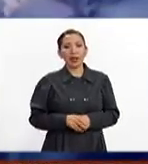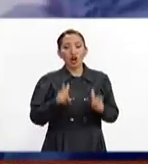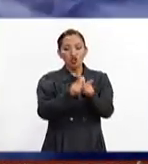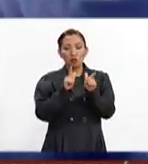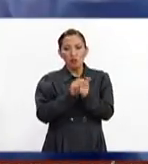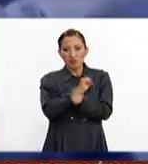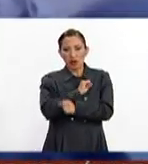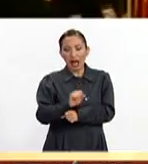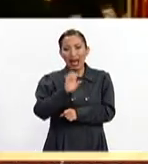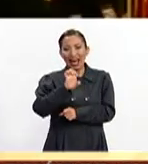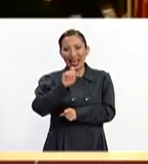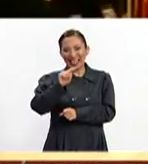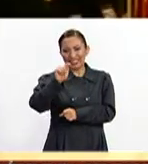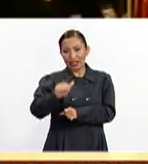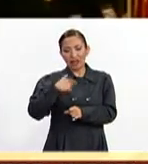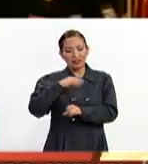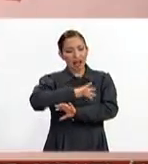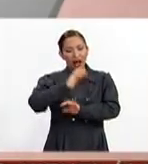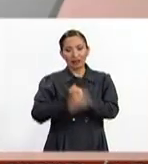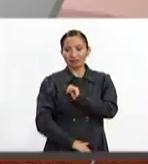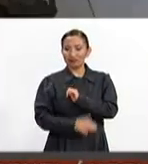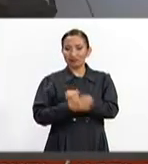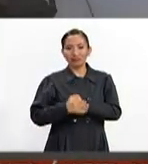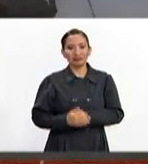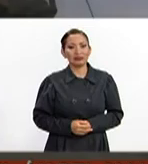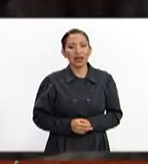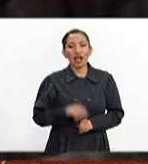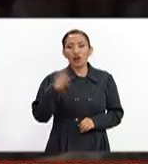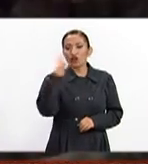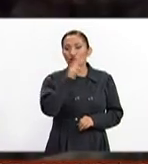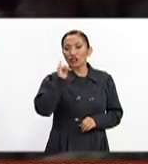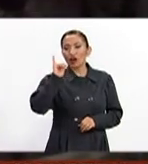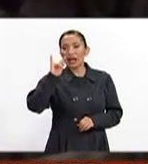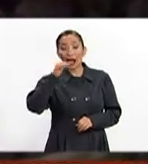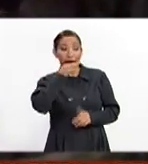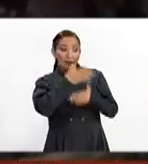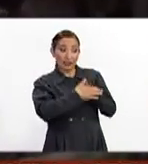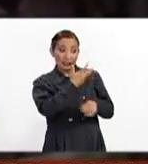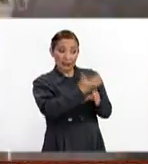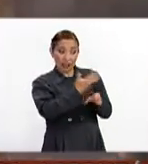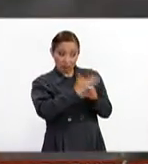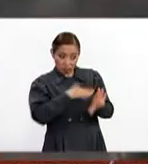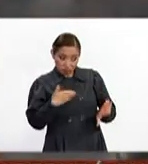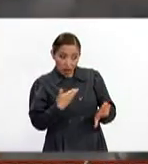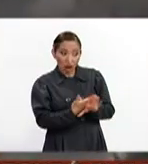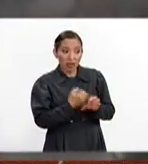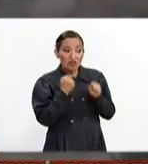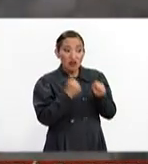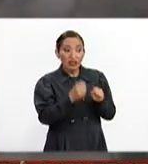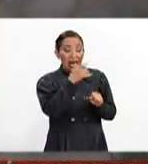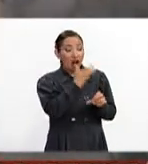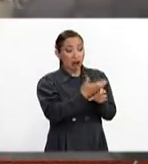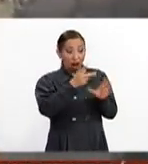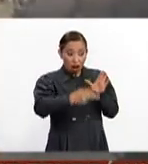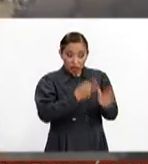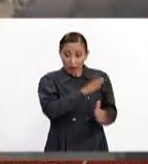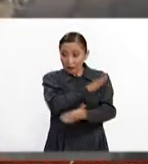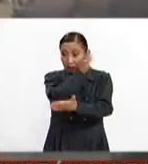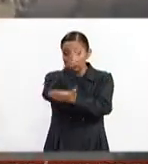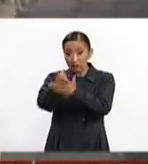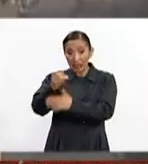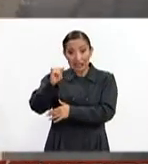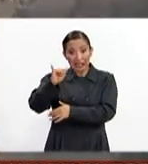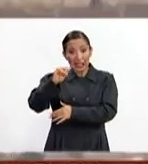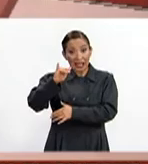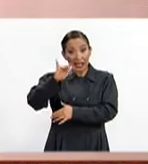grupo terrorista vasco ETA se desarma. Rusia e Irán advirtieron que responderán con fuerza si Estados Unidos vuelve a